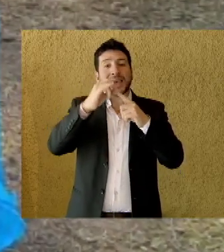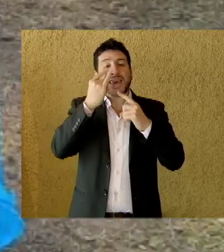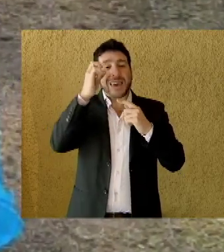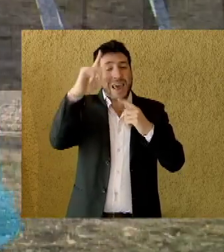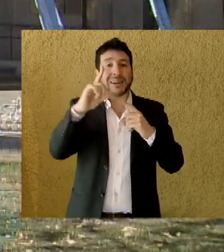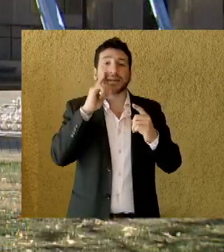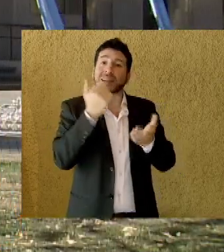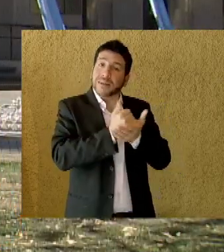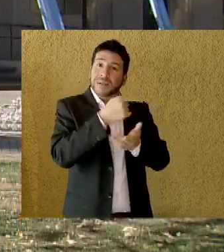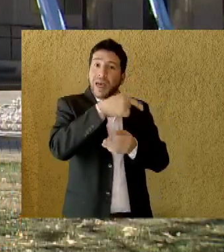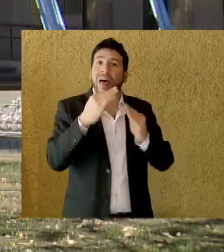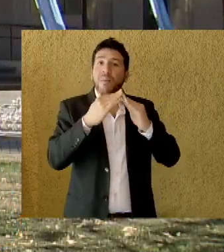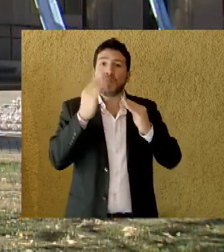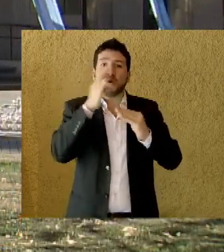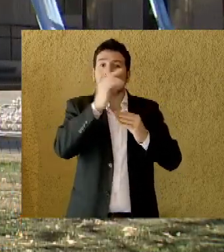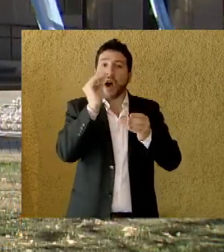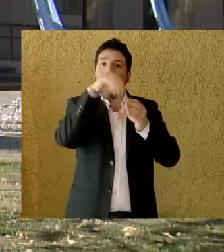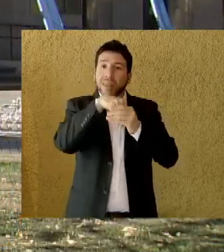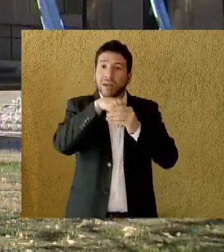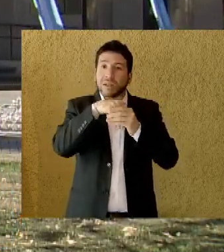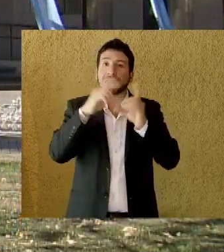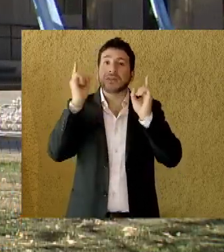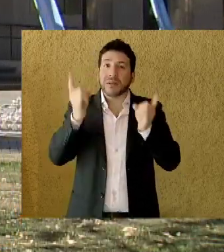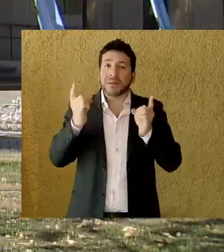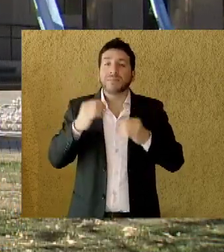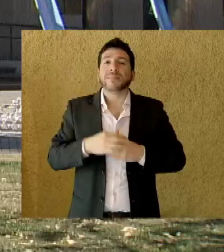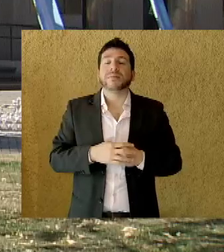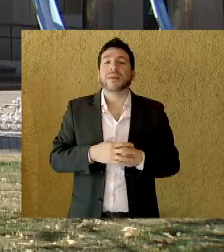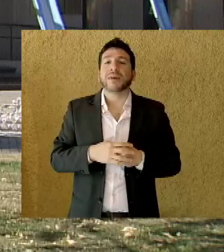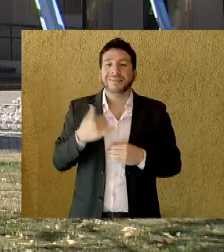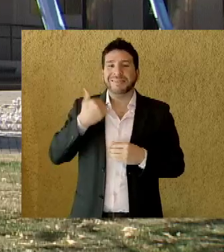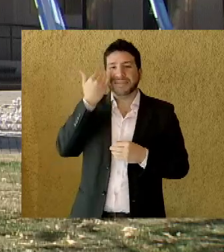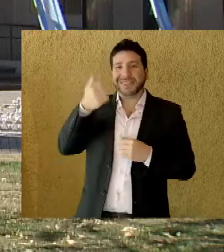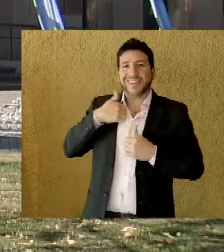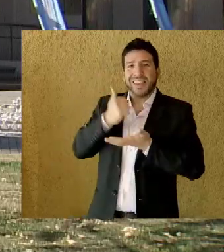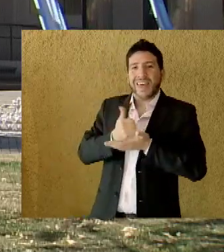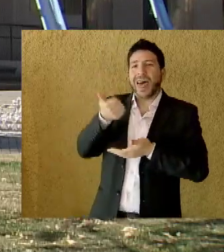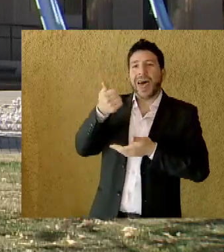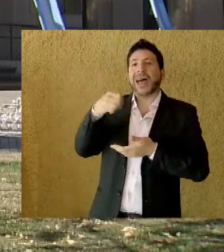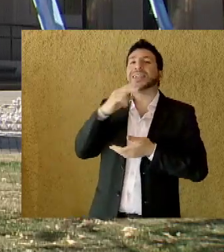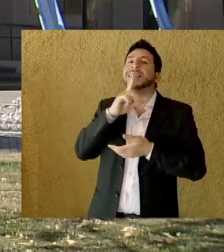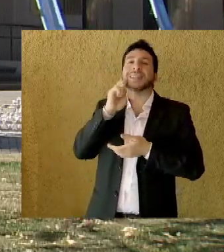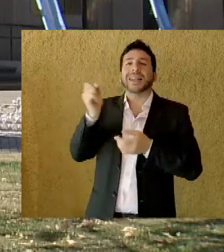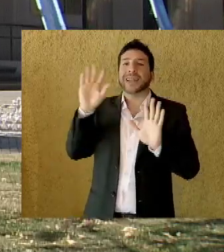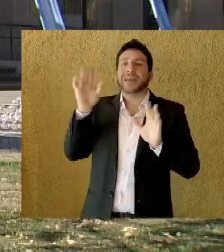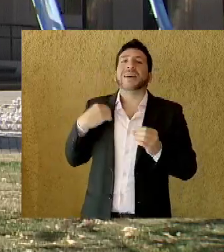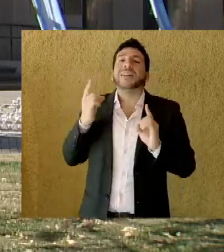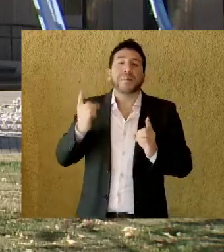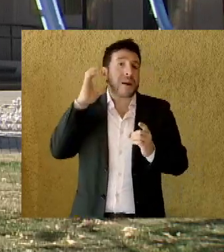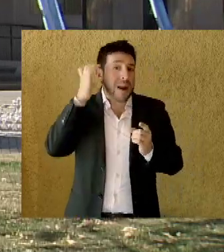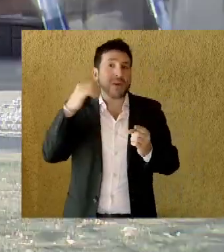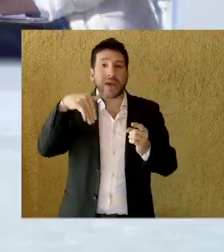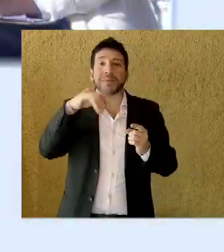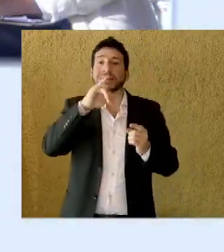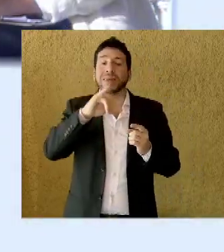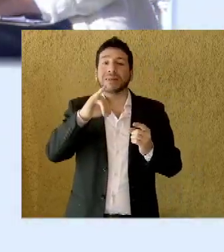Área Fundacional Exe, porque además nos pueden ver y escuchar por otros lados. Sí, claro, también, Anita, estamos en radiomz.org.